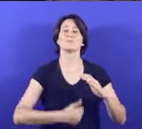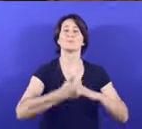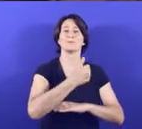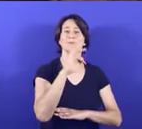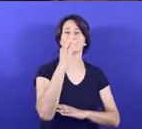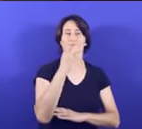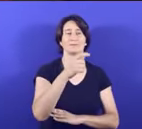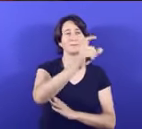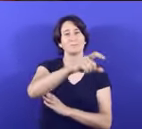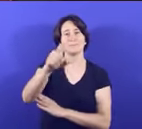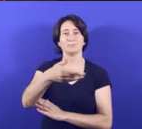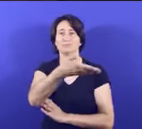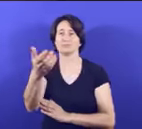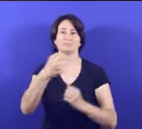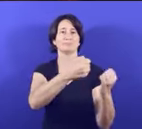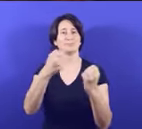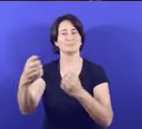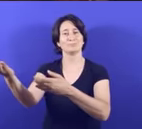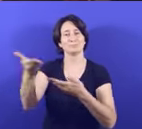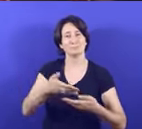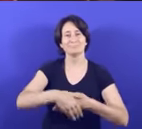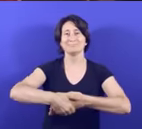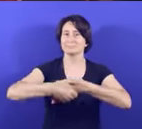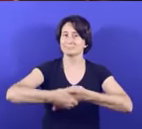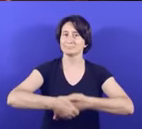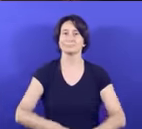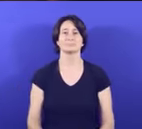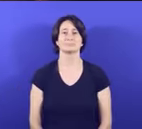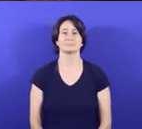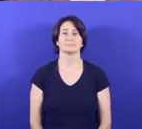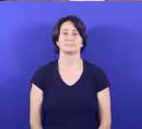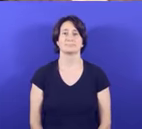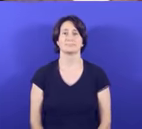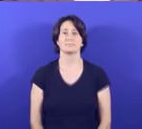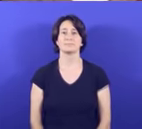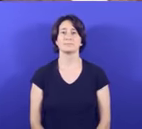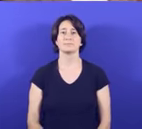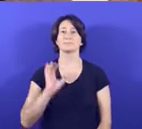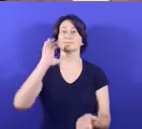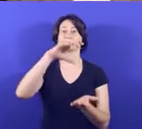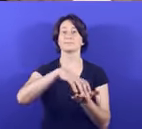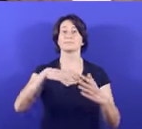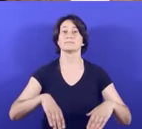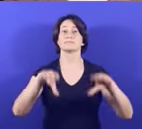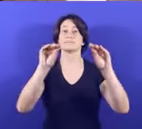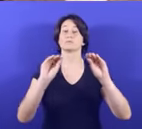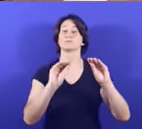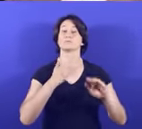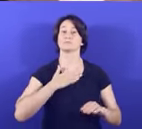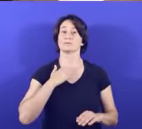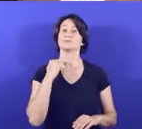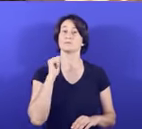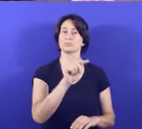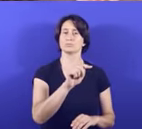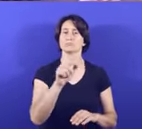de la festividad de San Ignacio. Tras dar la bienvenida a los presentes, el diputado general ha destacado que en estos momentos de